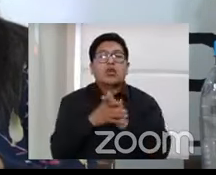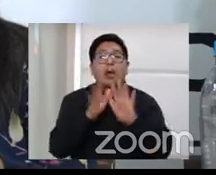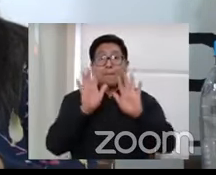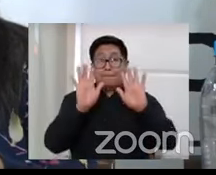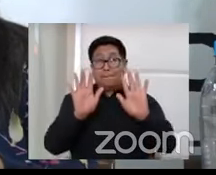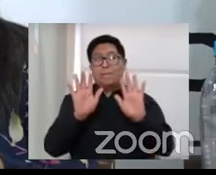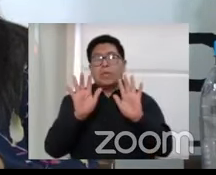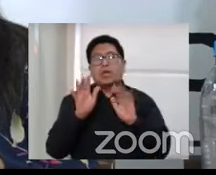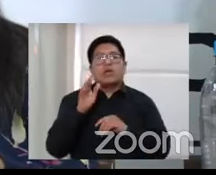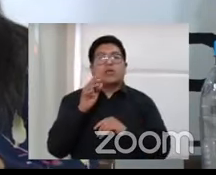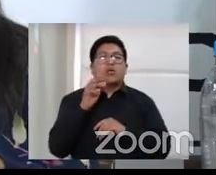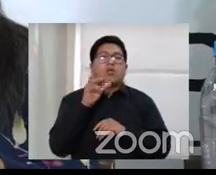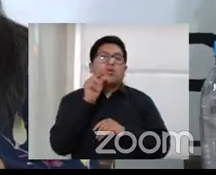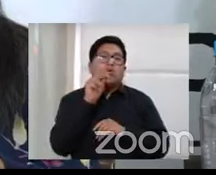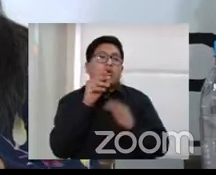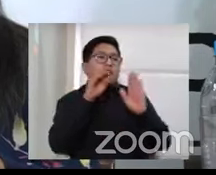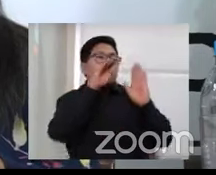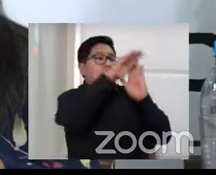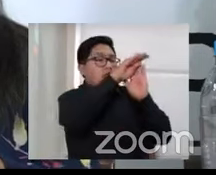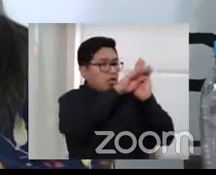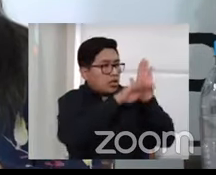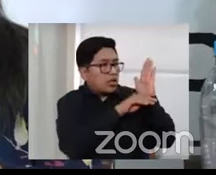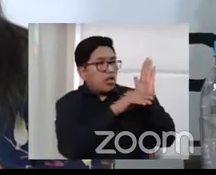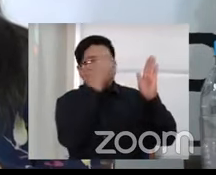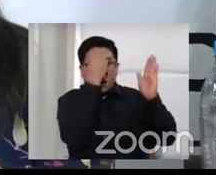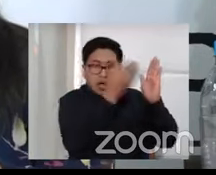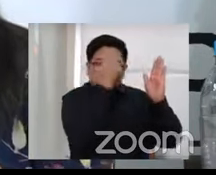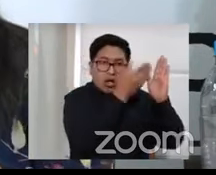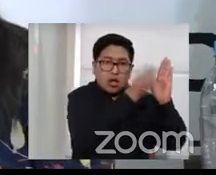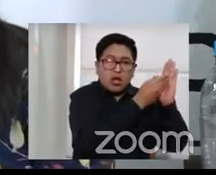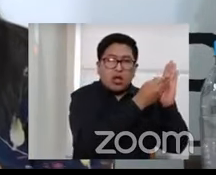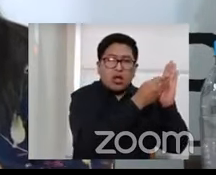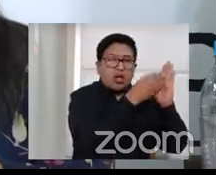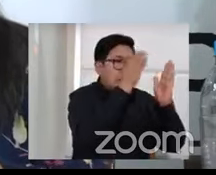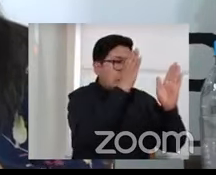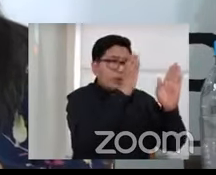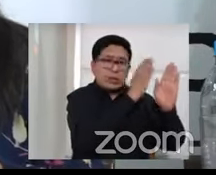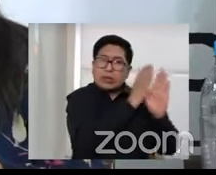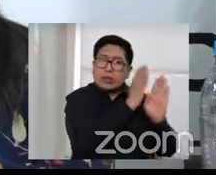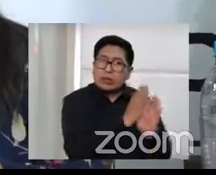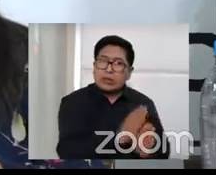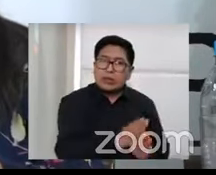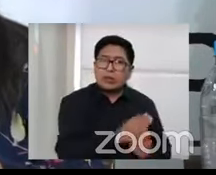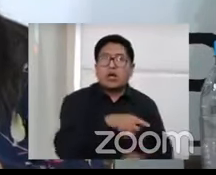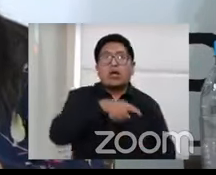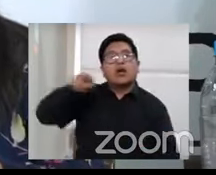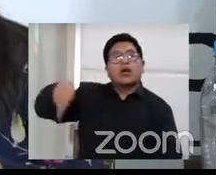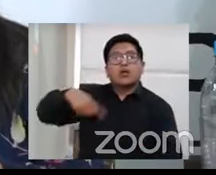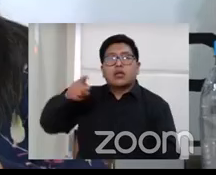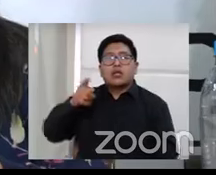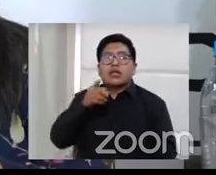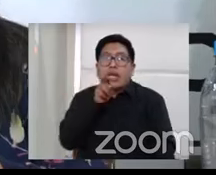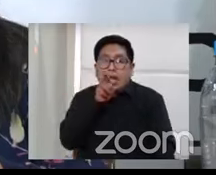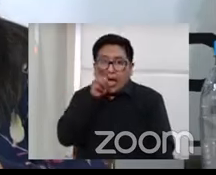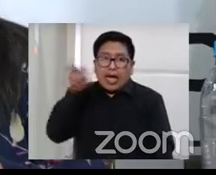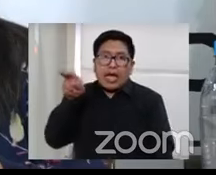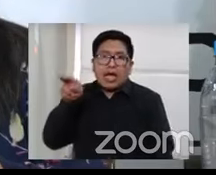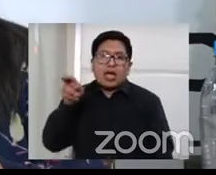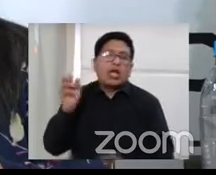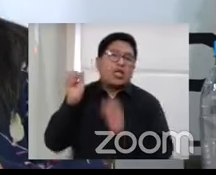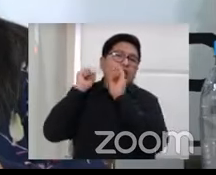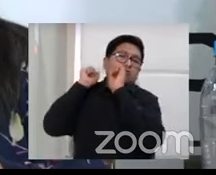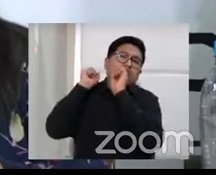no puedo el cumplimiento de un estándar internacional a rajatabla en la realidad de nuestros estados se